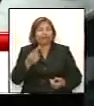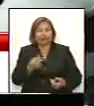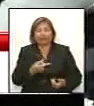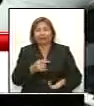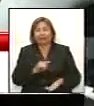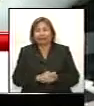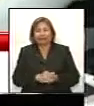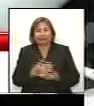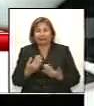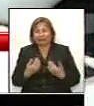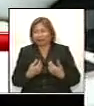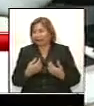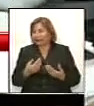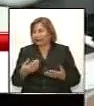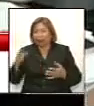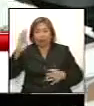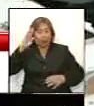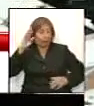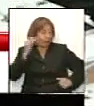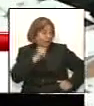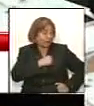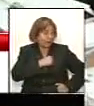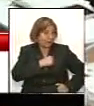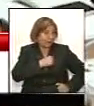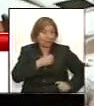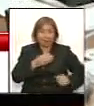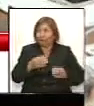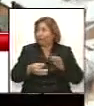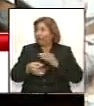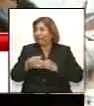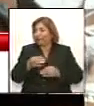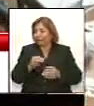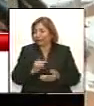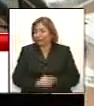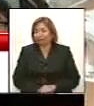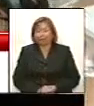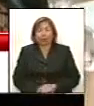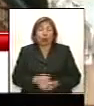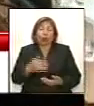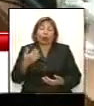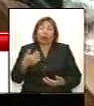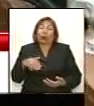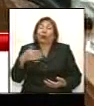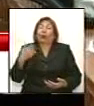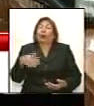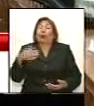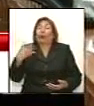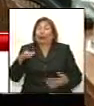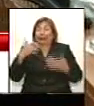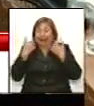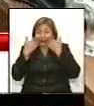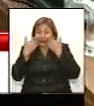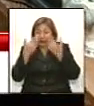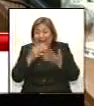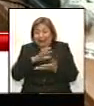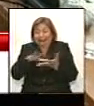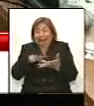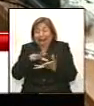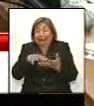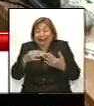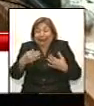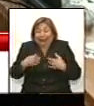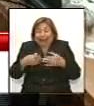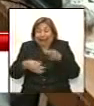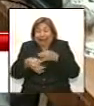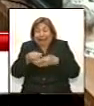me pongo, en vez de ser policía, me pongo en el lugar de la víctima, debe ser bastante engorroso. Y no solamente en ponerme en